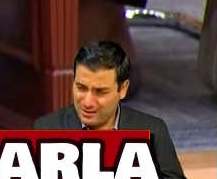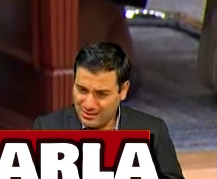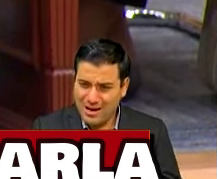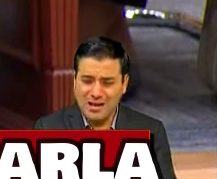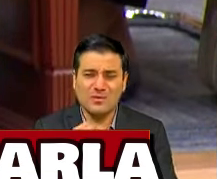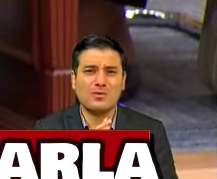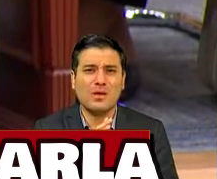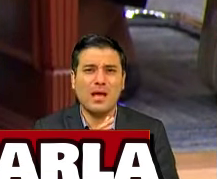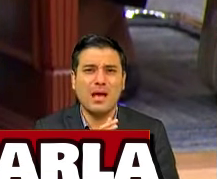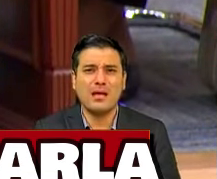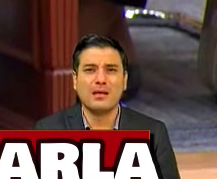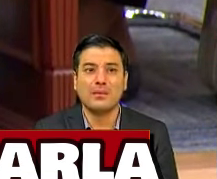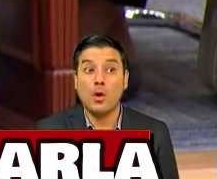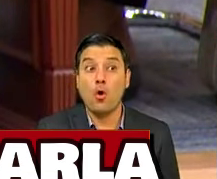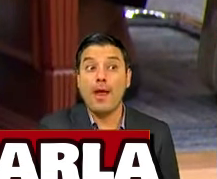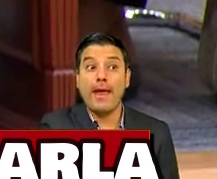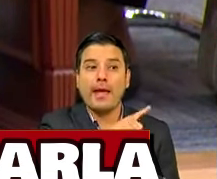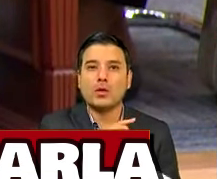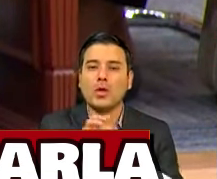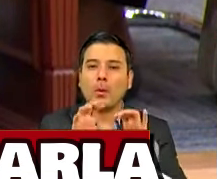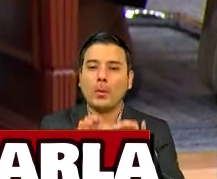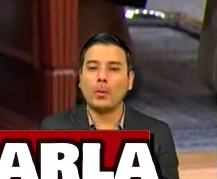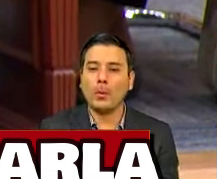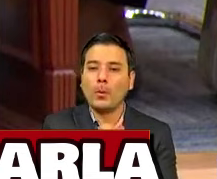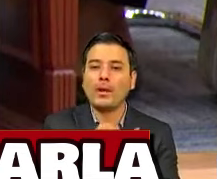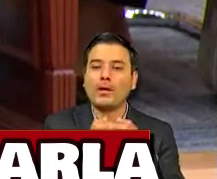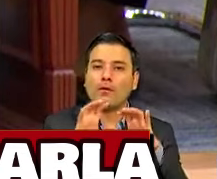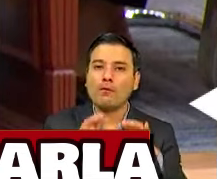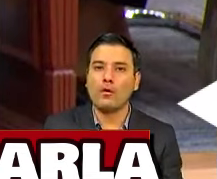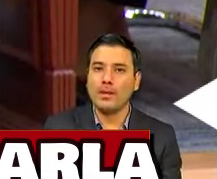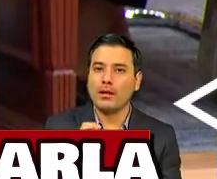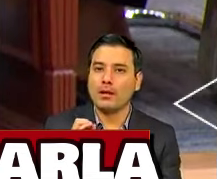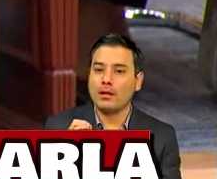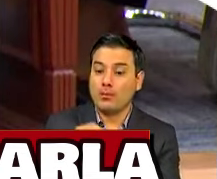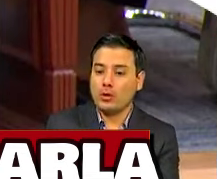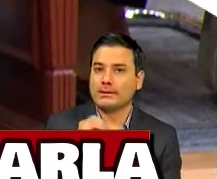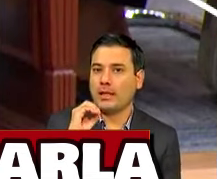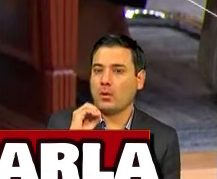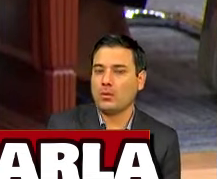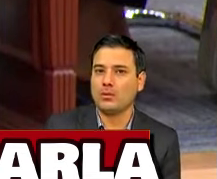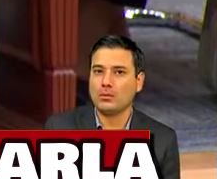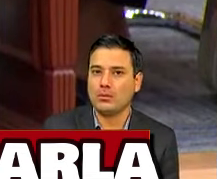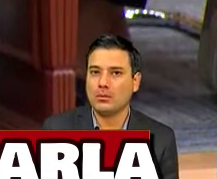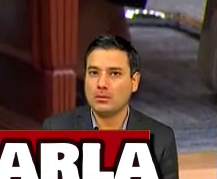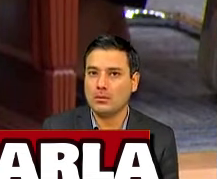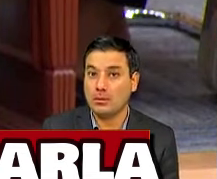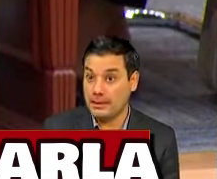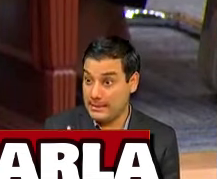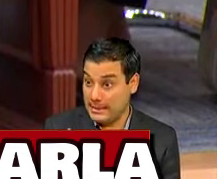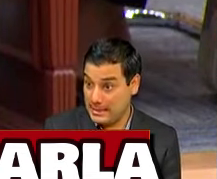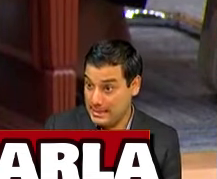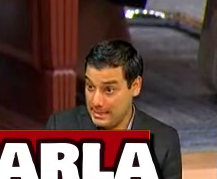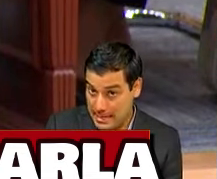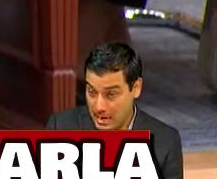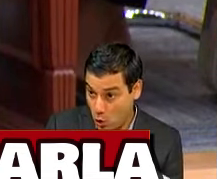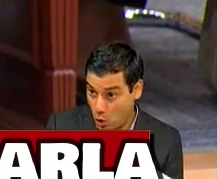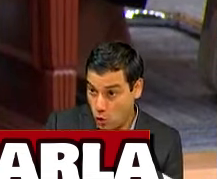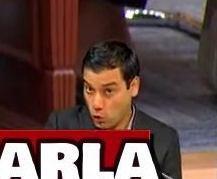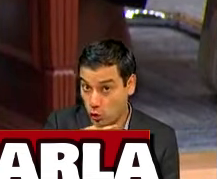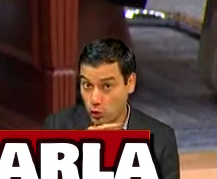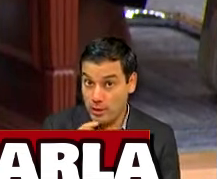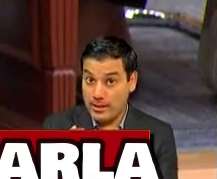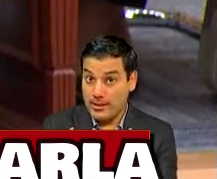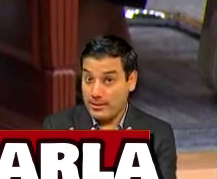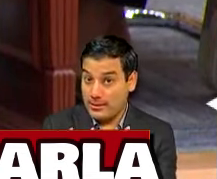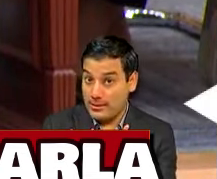ello se presentan los informes en cero. No quiere decir que la autoridad esté determinando que esos son los únicos